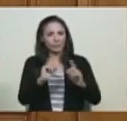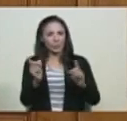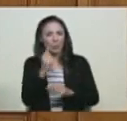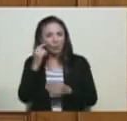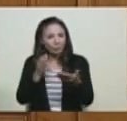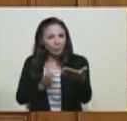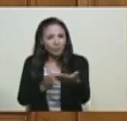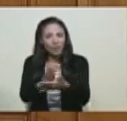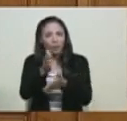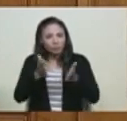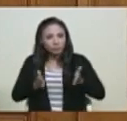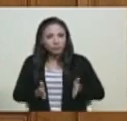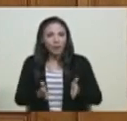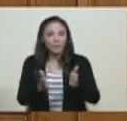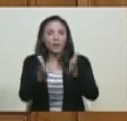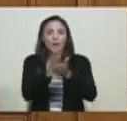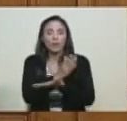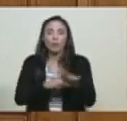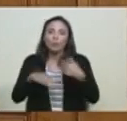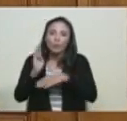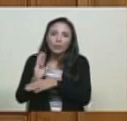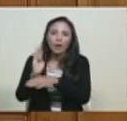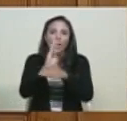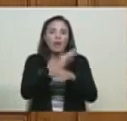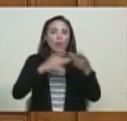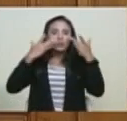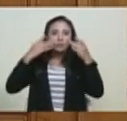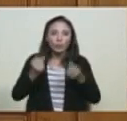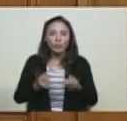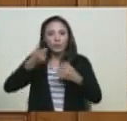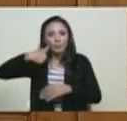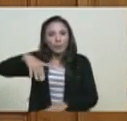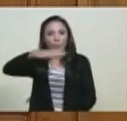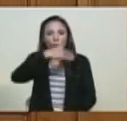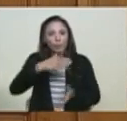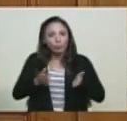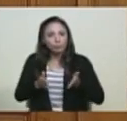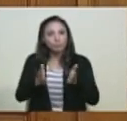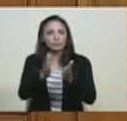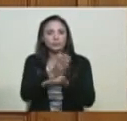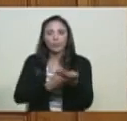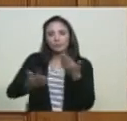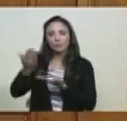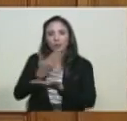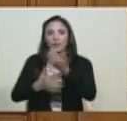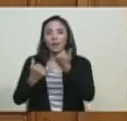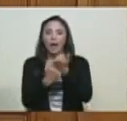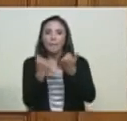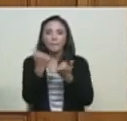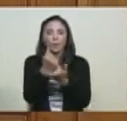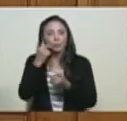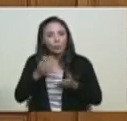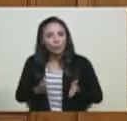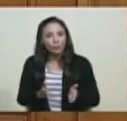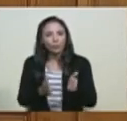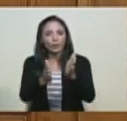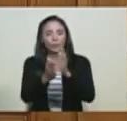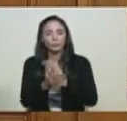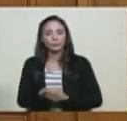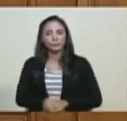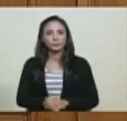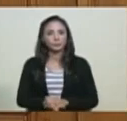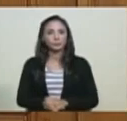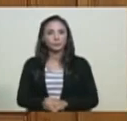de Venezuela tiene que ser la protección social, la seguridad social, la solidaridad. El camino de Venezuela tiene que